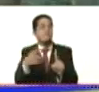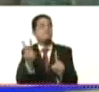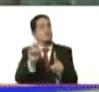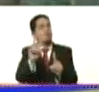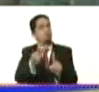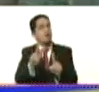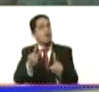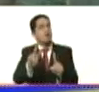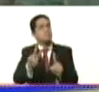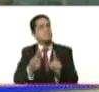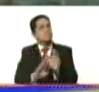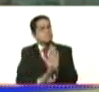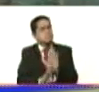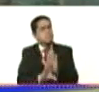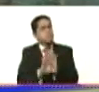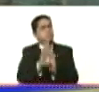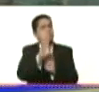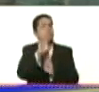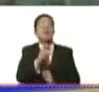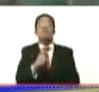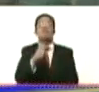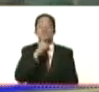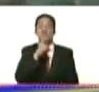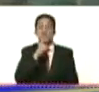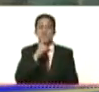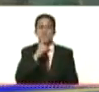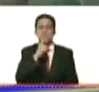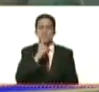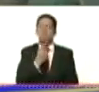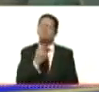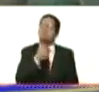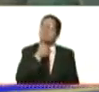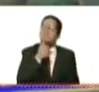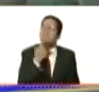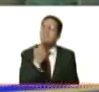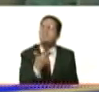que es difícil. ¿Y quién dijo que iba a ser fácil?